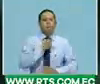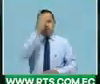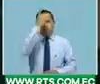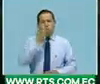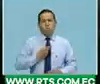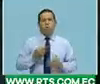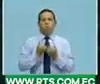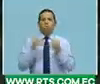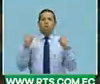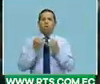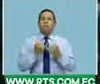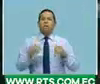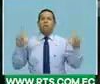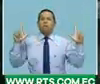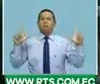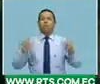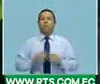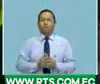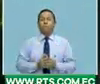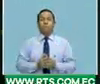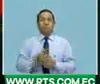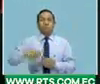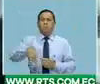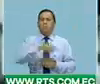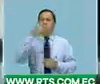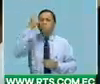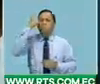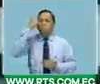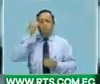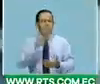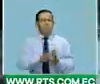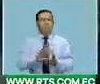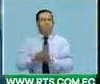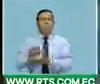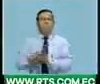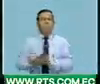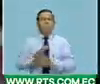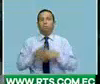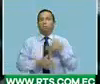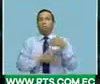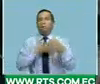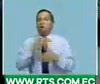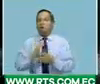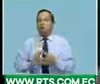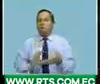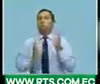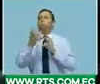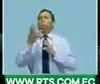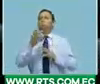Sin embargo, aunque se creyó que todo iba a estar tranquilo, terminó en fuertes enfrentamientos.